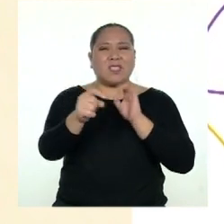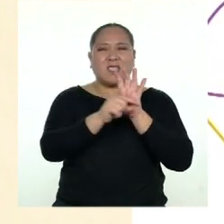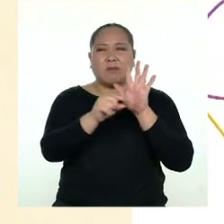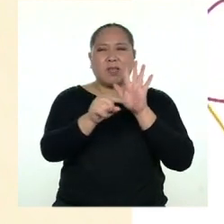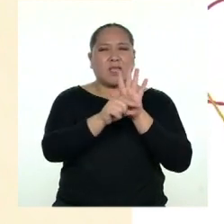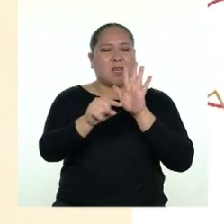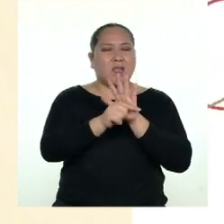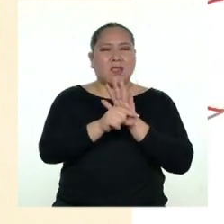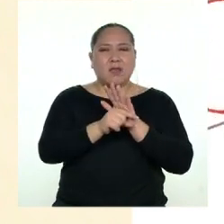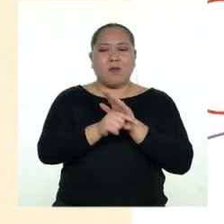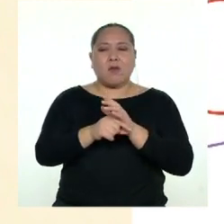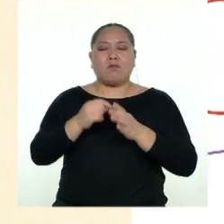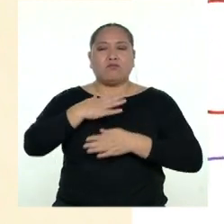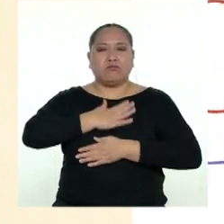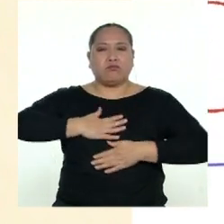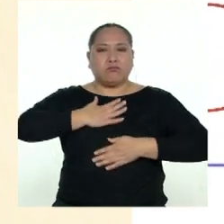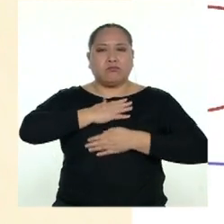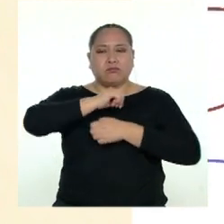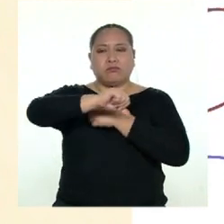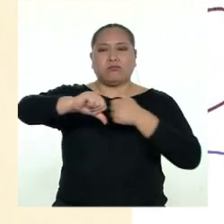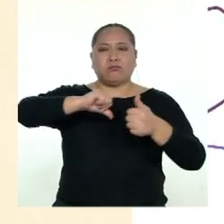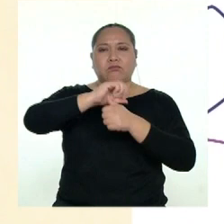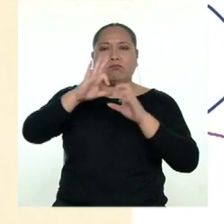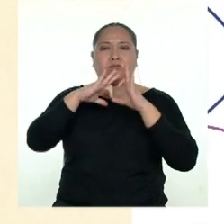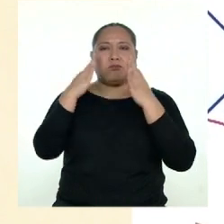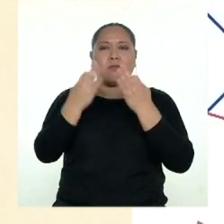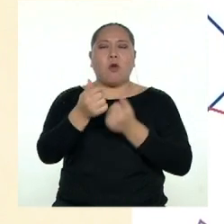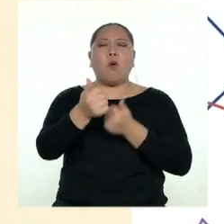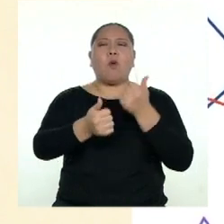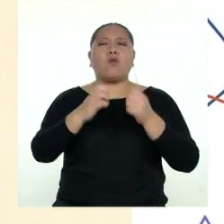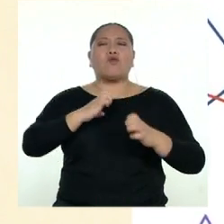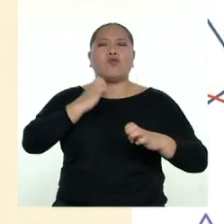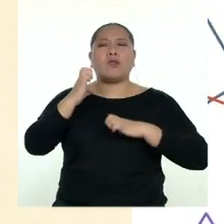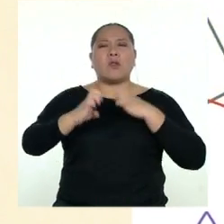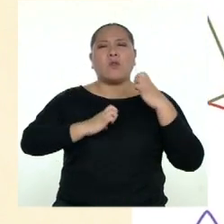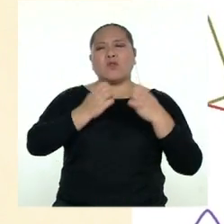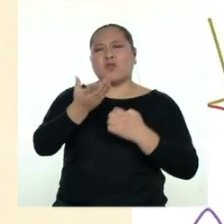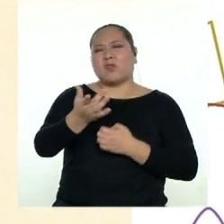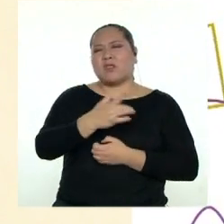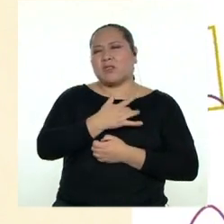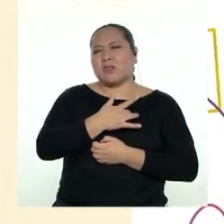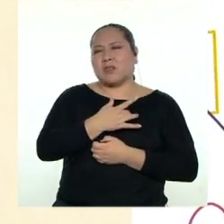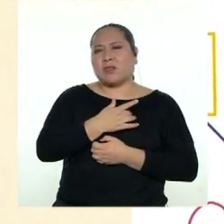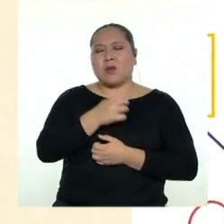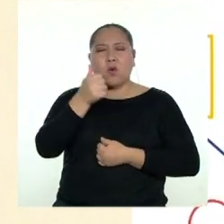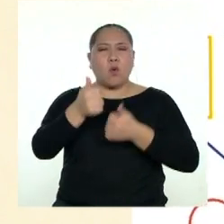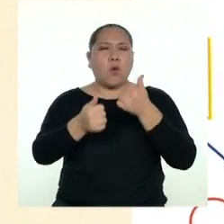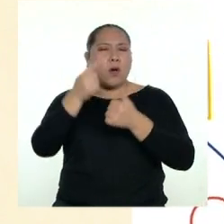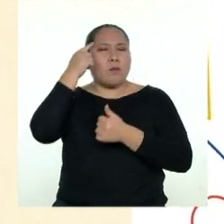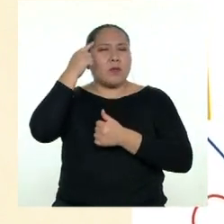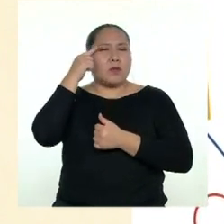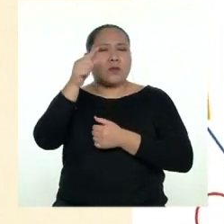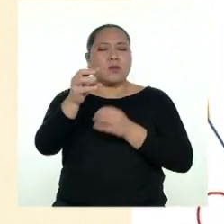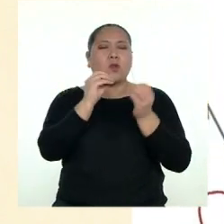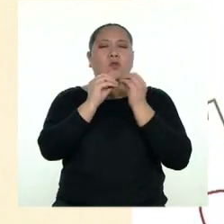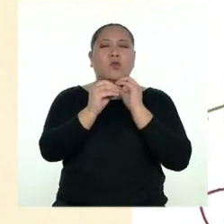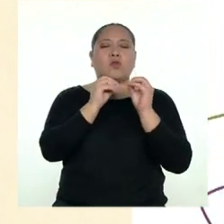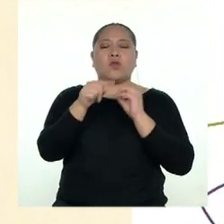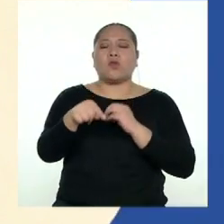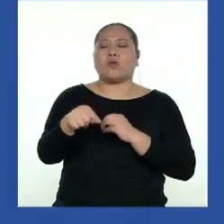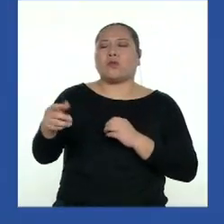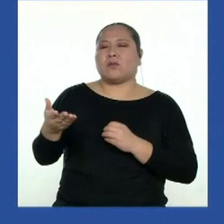convivencia en familia, las emociones que sienten en esos momentos, las posibles soluciones para revertir esta